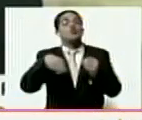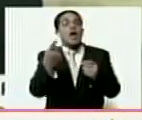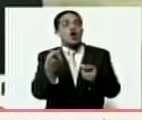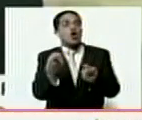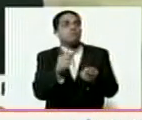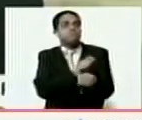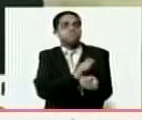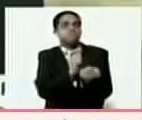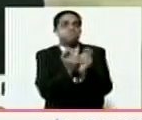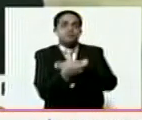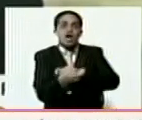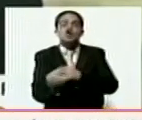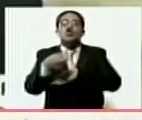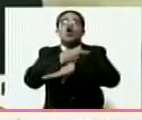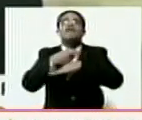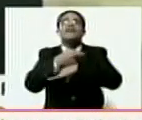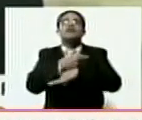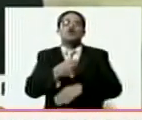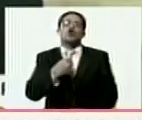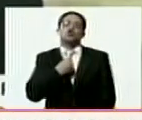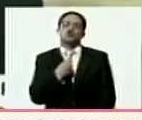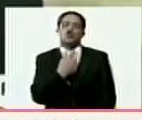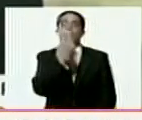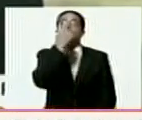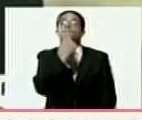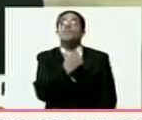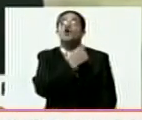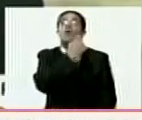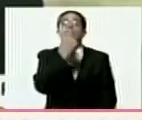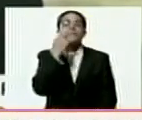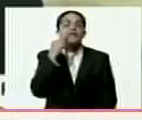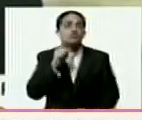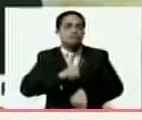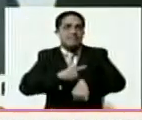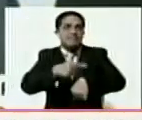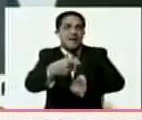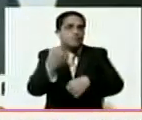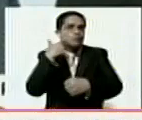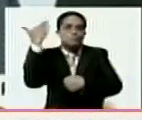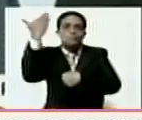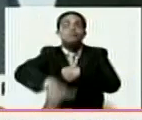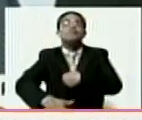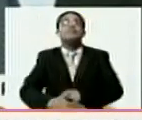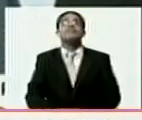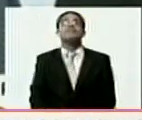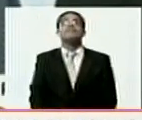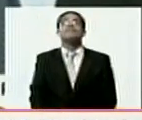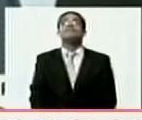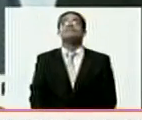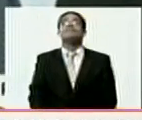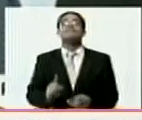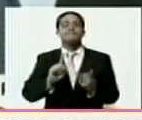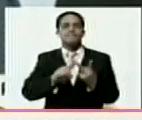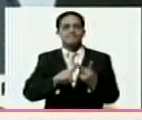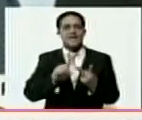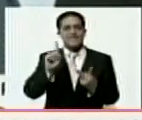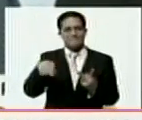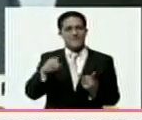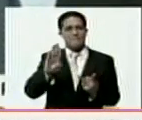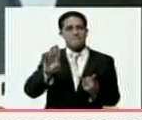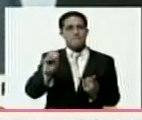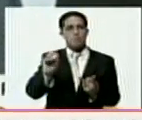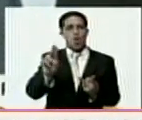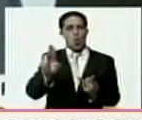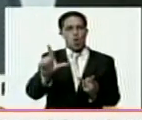democrática. Le prometo que el tiempo se le está acabando. Y para terminar, John Bolton, quien estuvo en el Consejo de